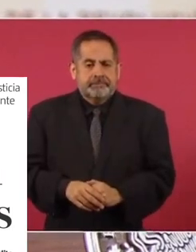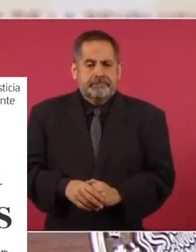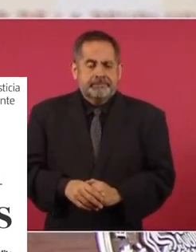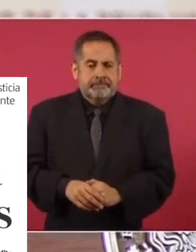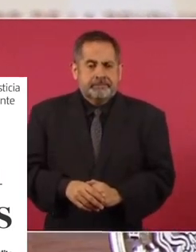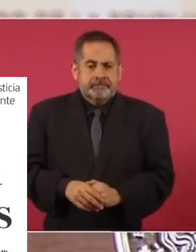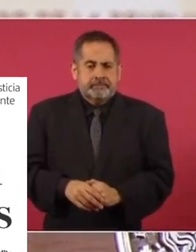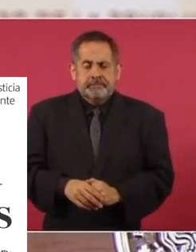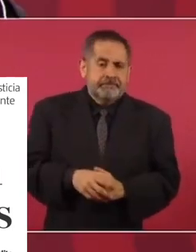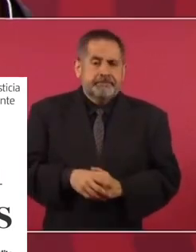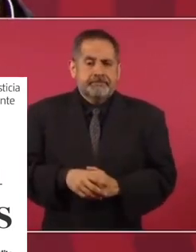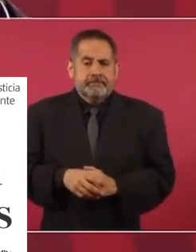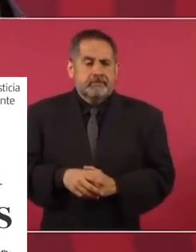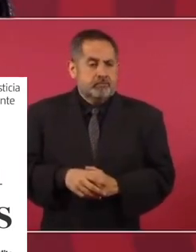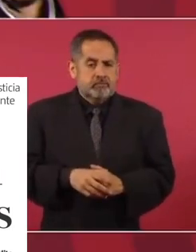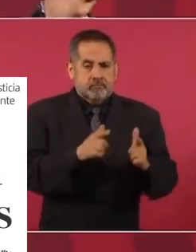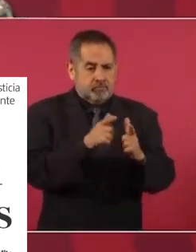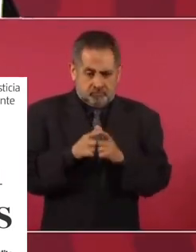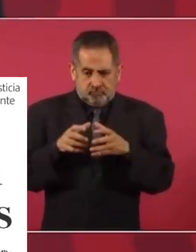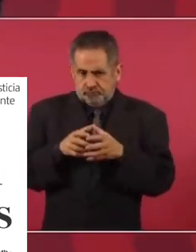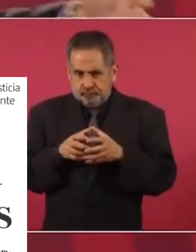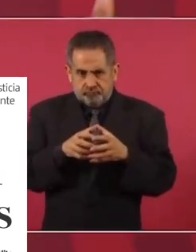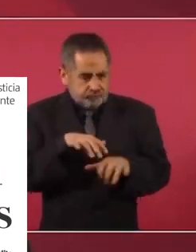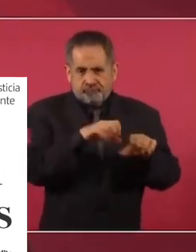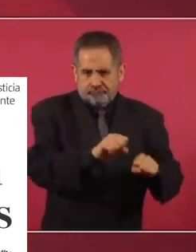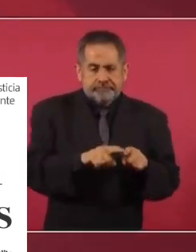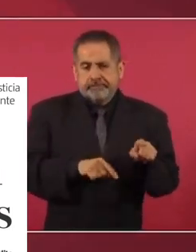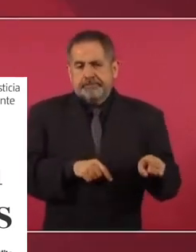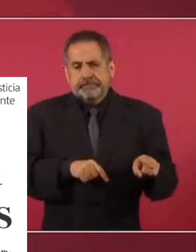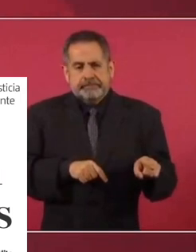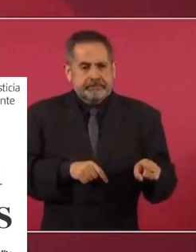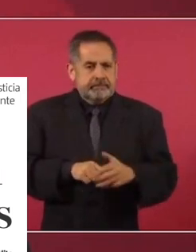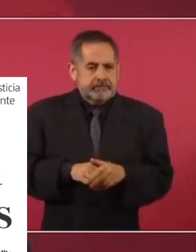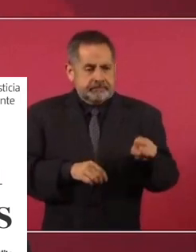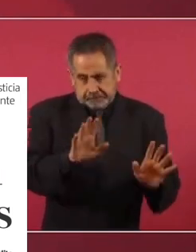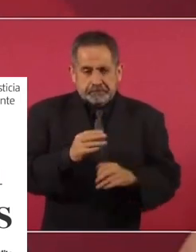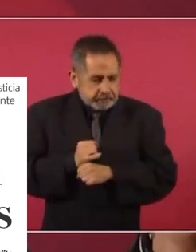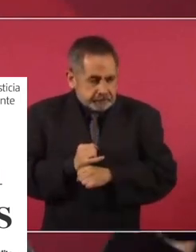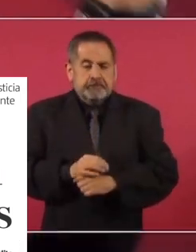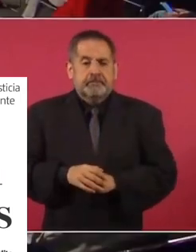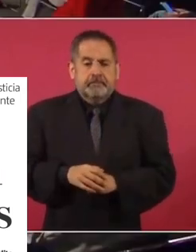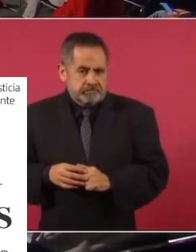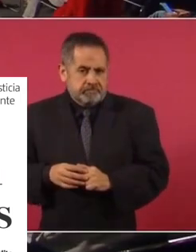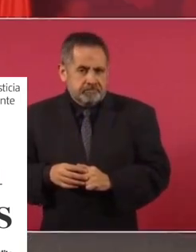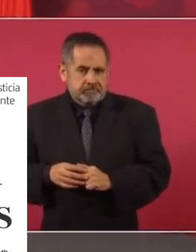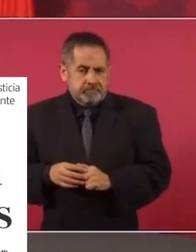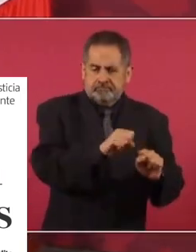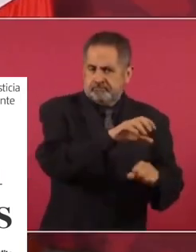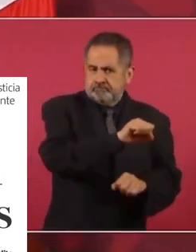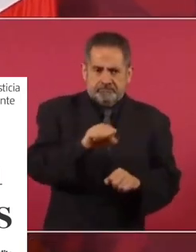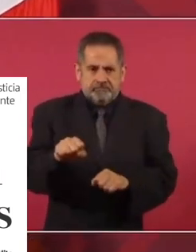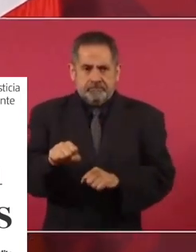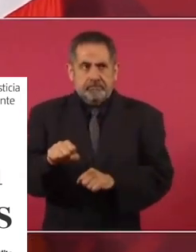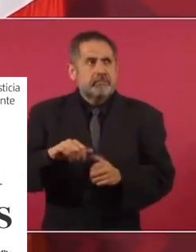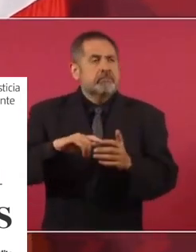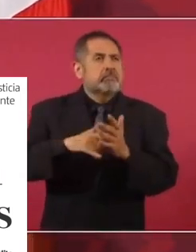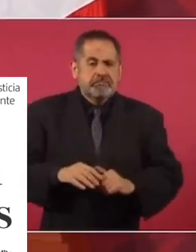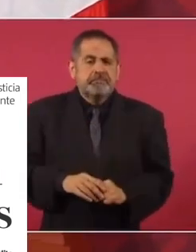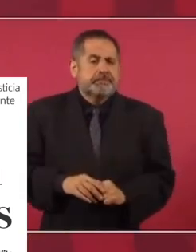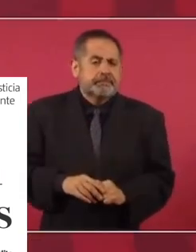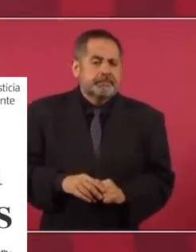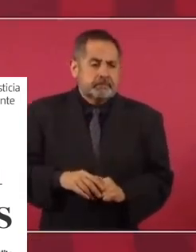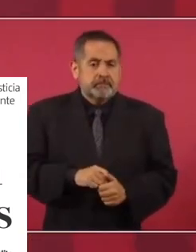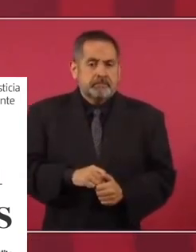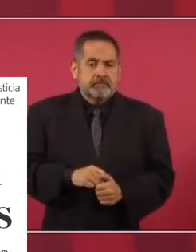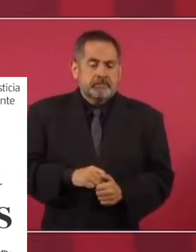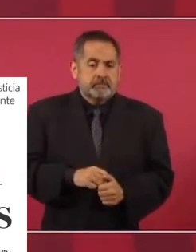exponer. ¿Qué sucedió? Había un grupo haciendo una investigación para detener a esta persona, deciden aprenderlo a mediodía